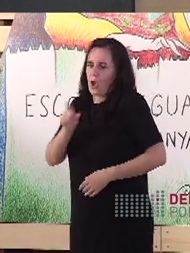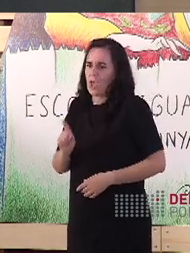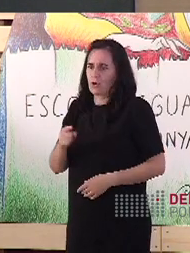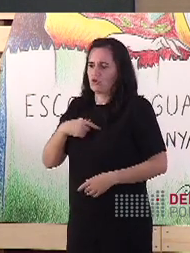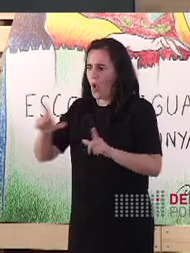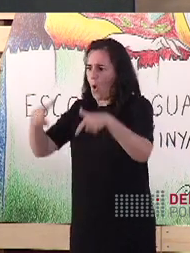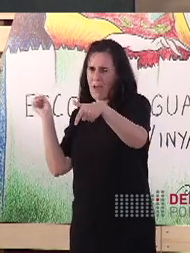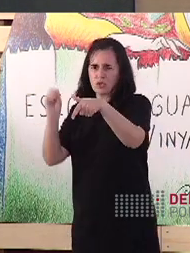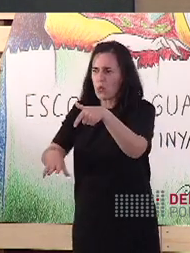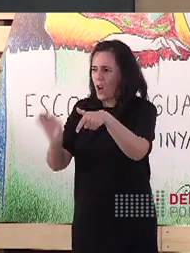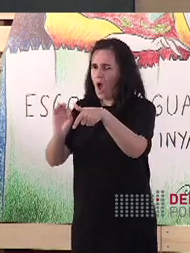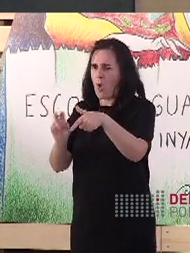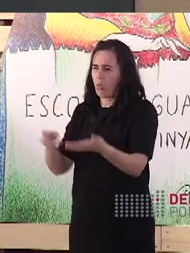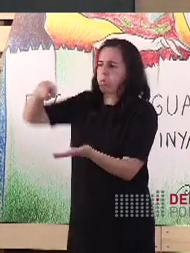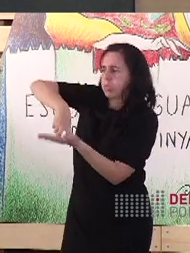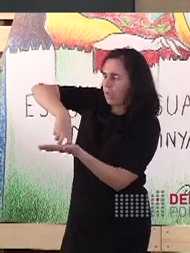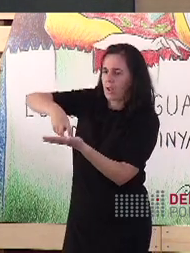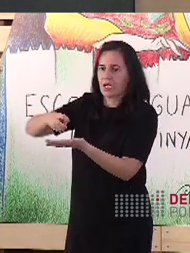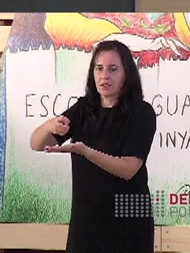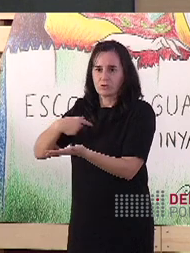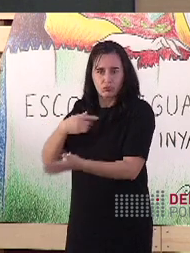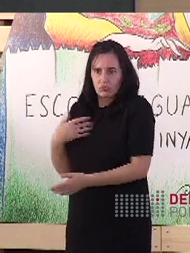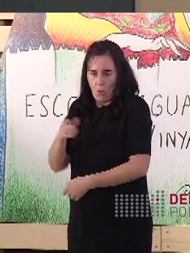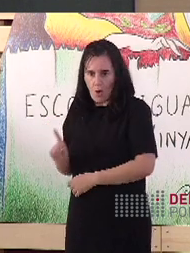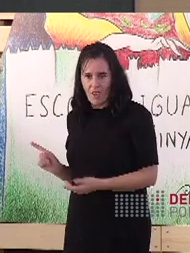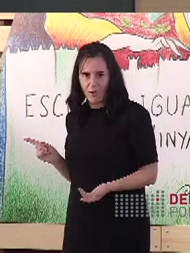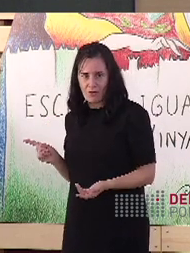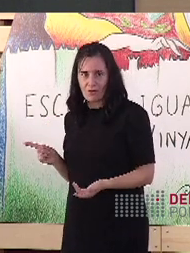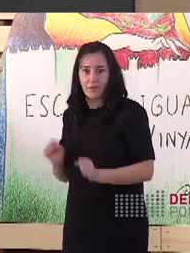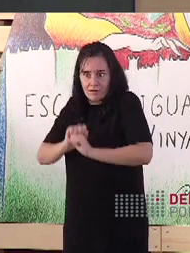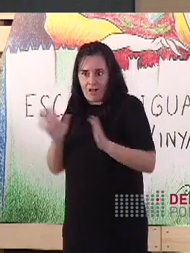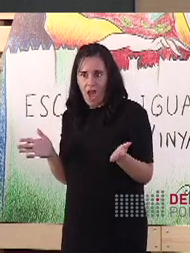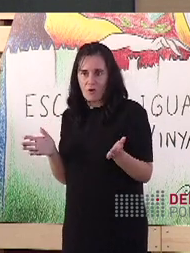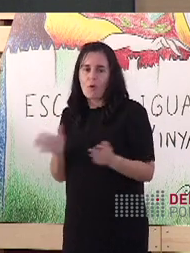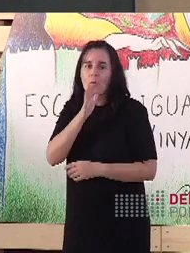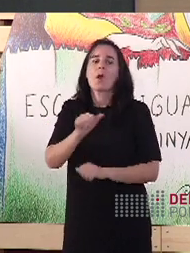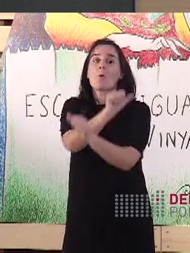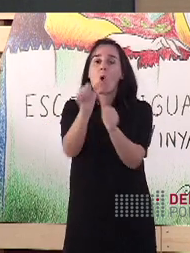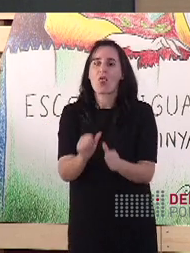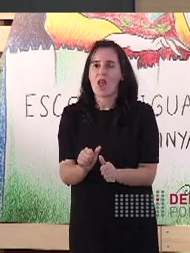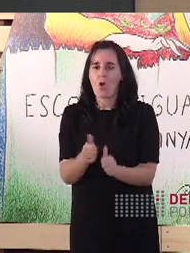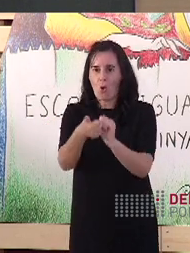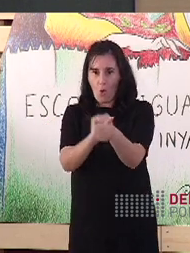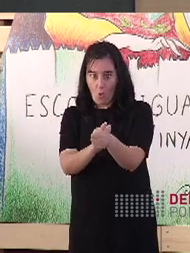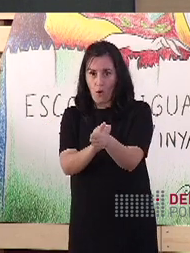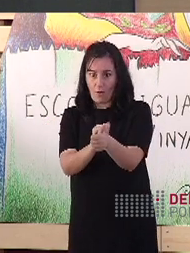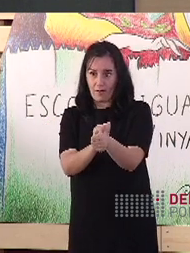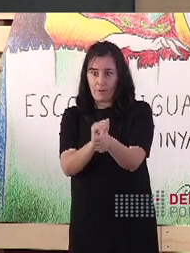suelo, claro, claro. Porque además el modelo que aparece, no hemos hablado de nada,